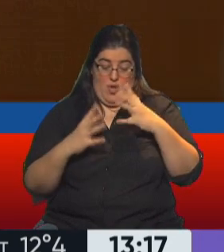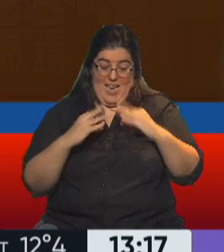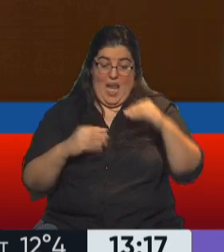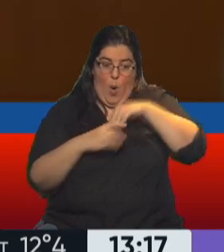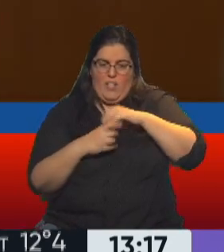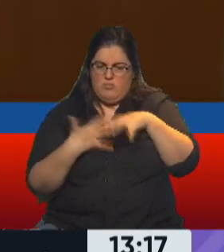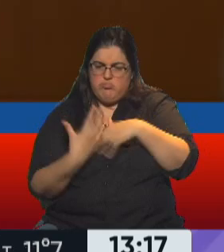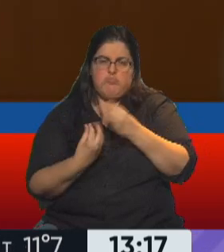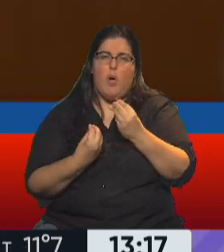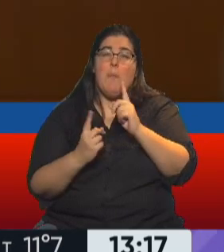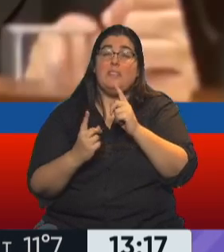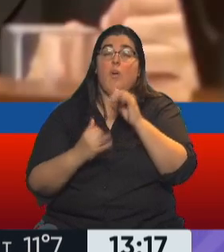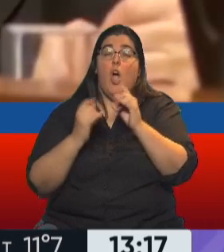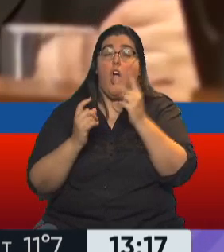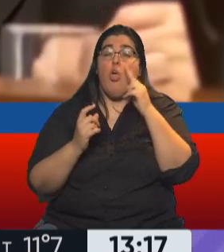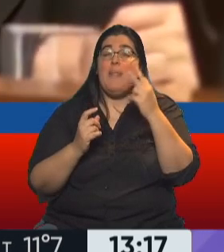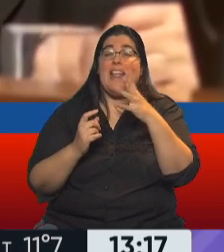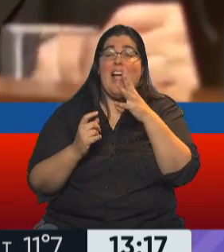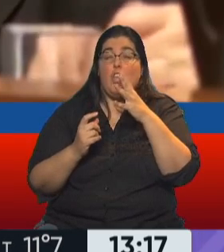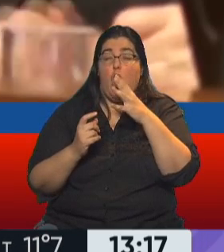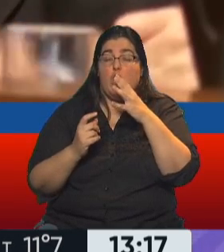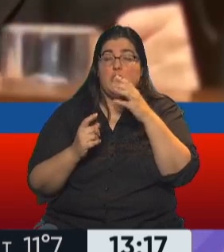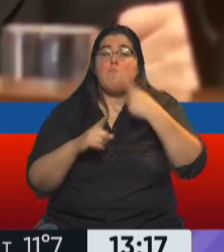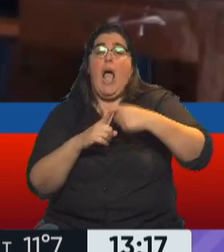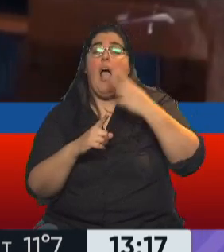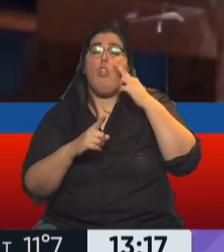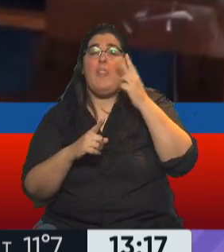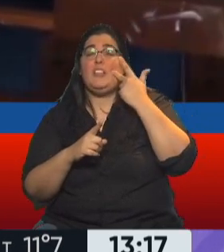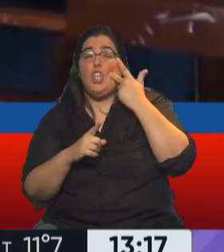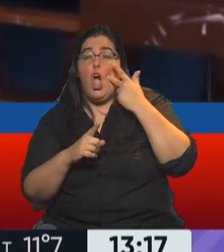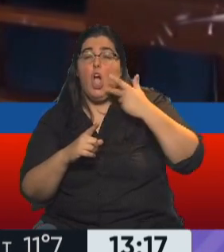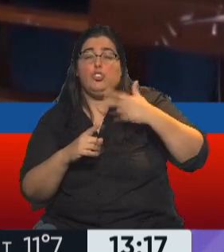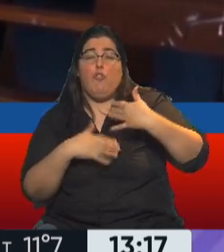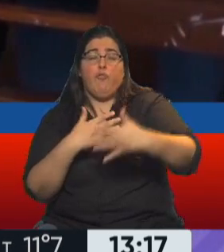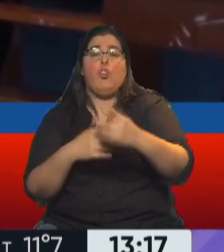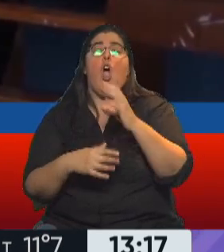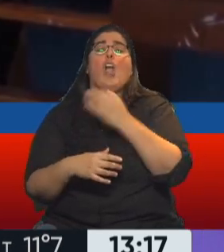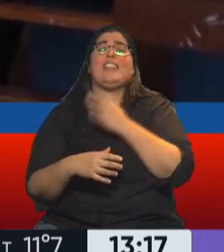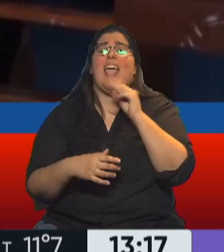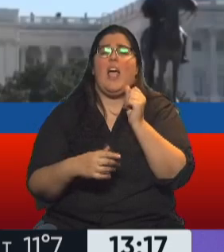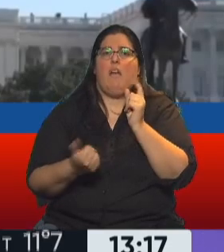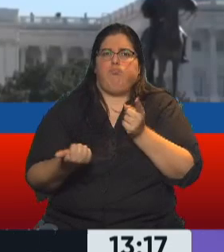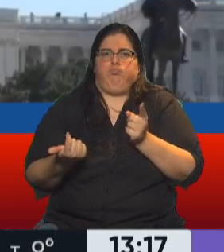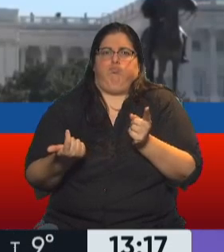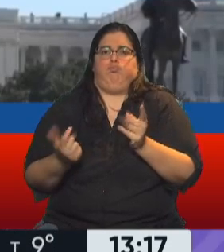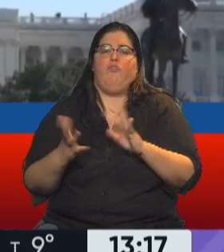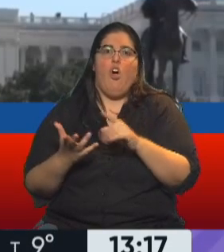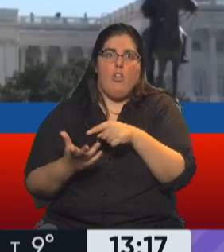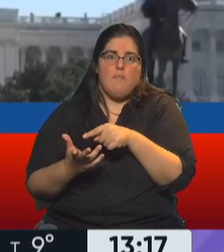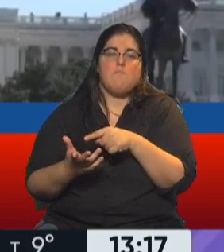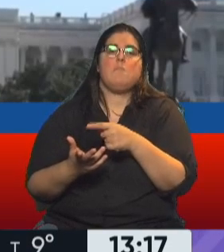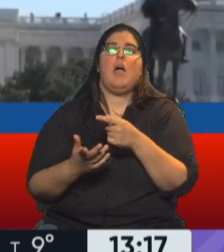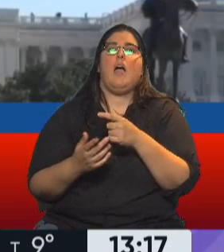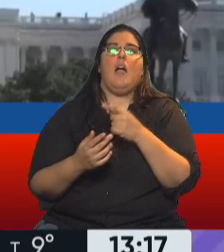del 2014, pero sobre todo a partir de 2018, una deriva autoritaria del gobierno de Ortega, la detención de 14 dirigentes opositores, entre